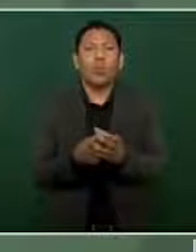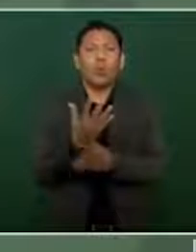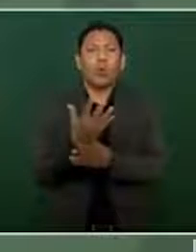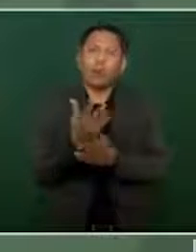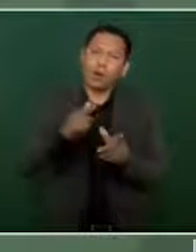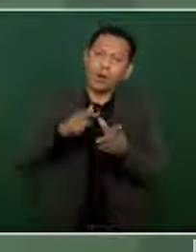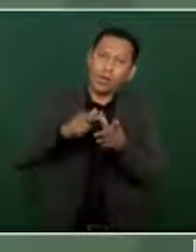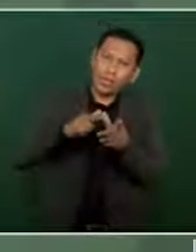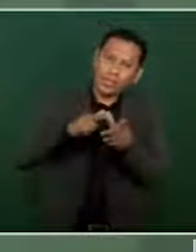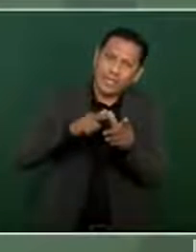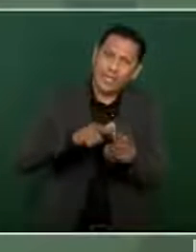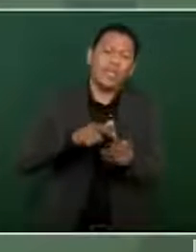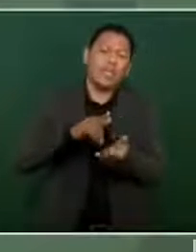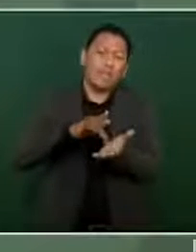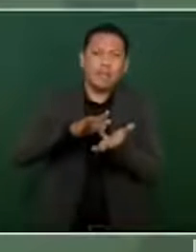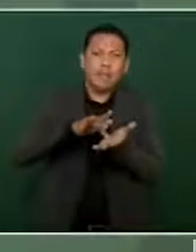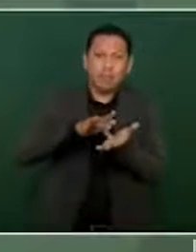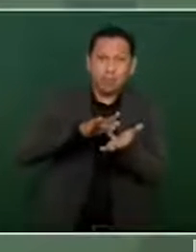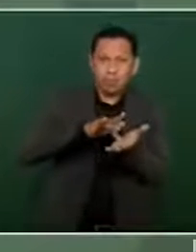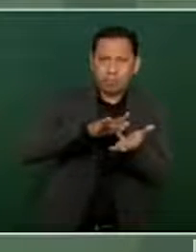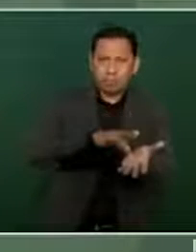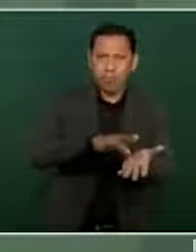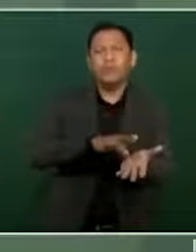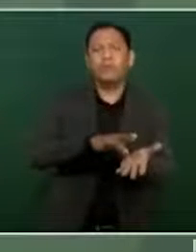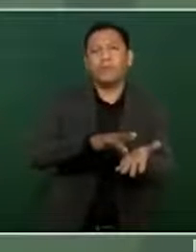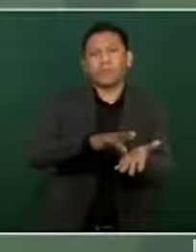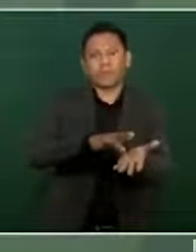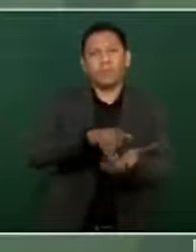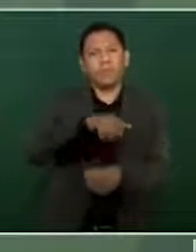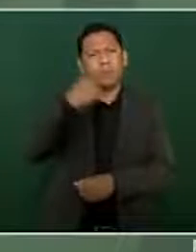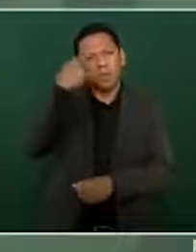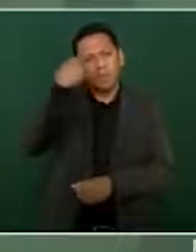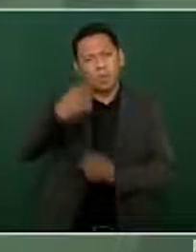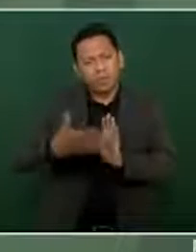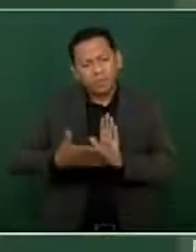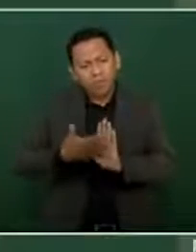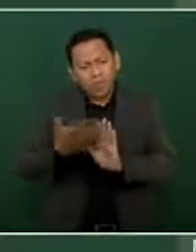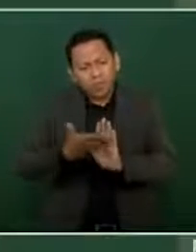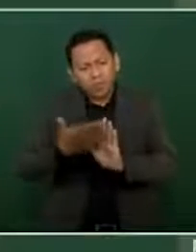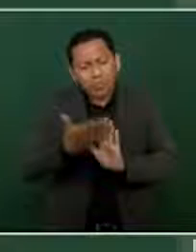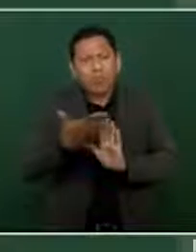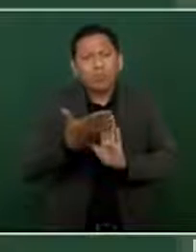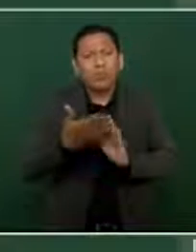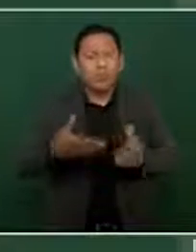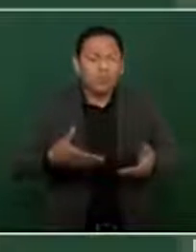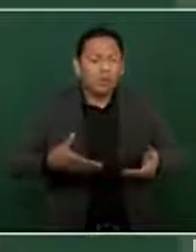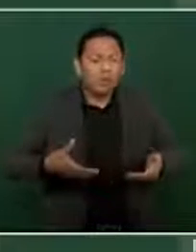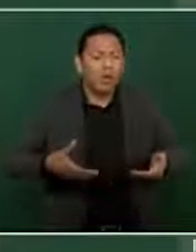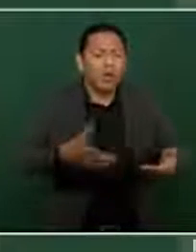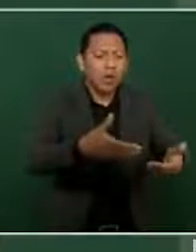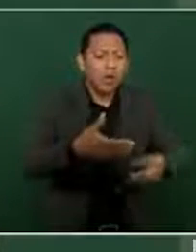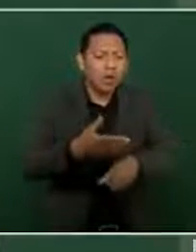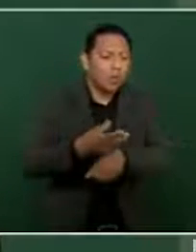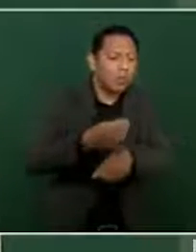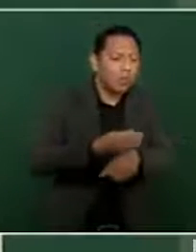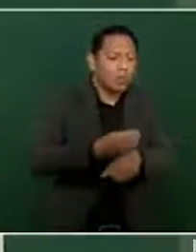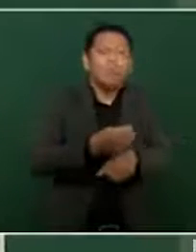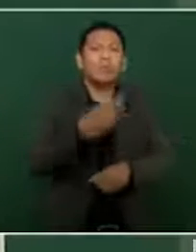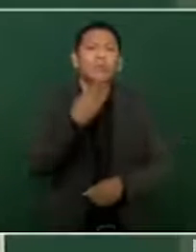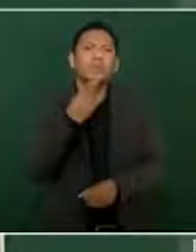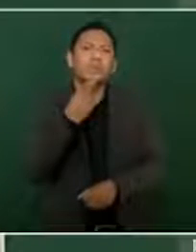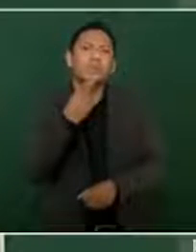seguir apoyando en la construcción de caminos,